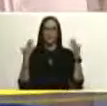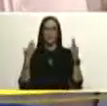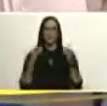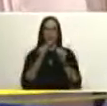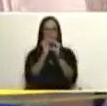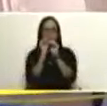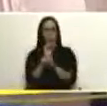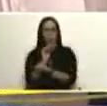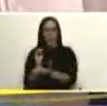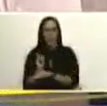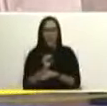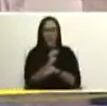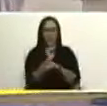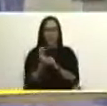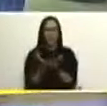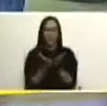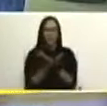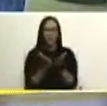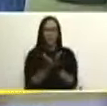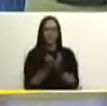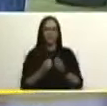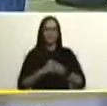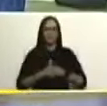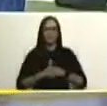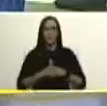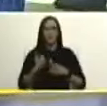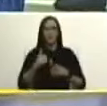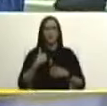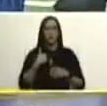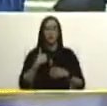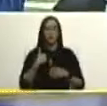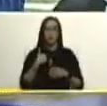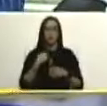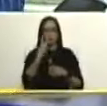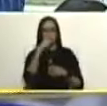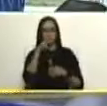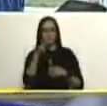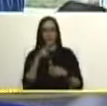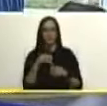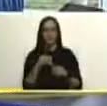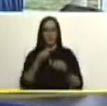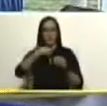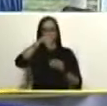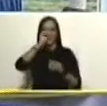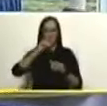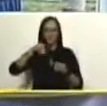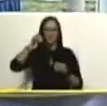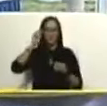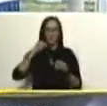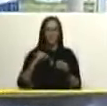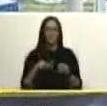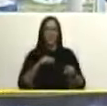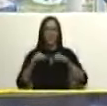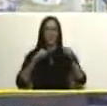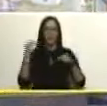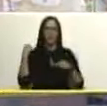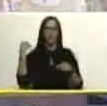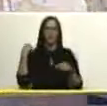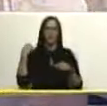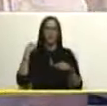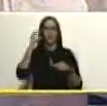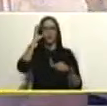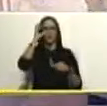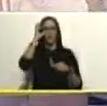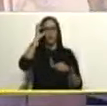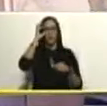cuidado. Yo me enteré cuando lo estaban remodelando y todo, la directora me informó y yo,